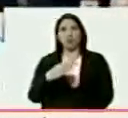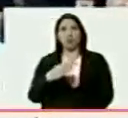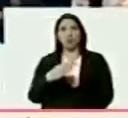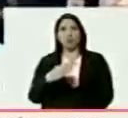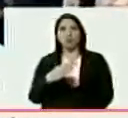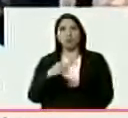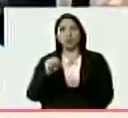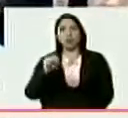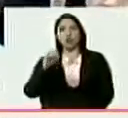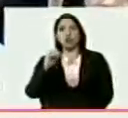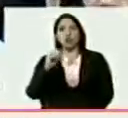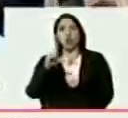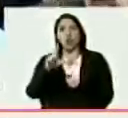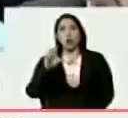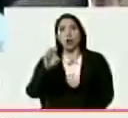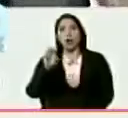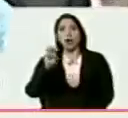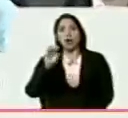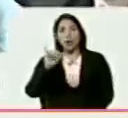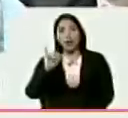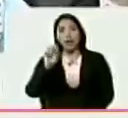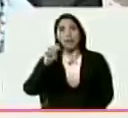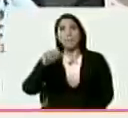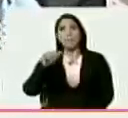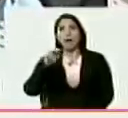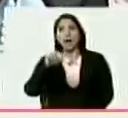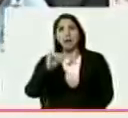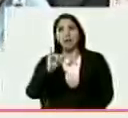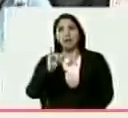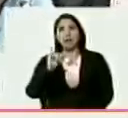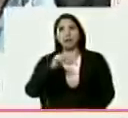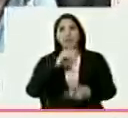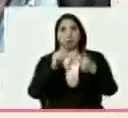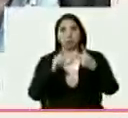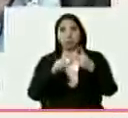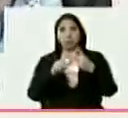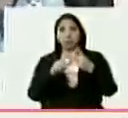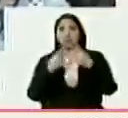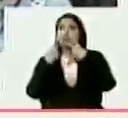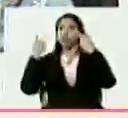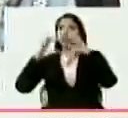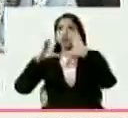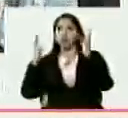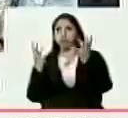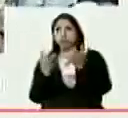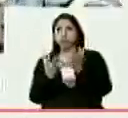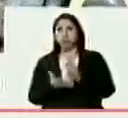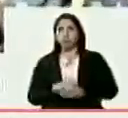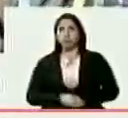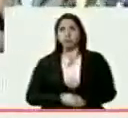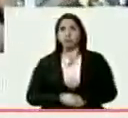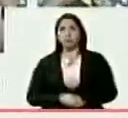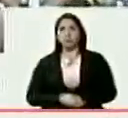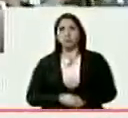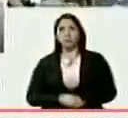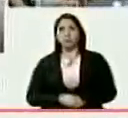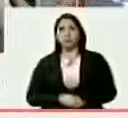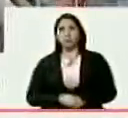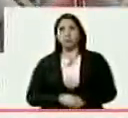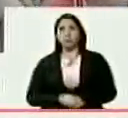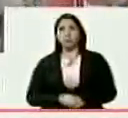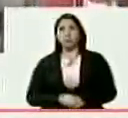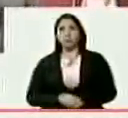Soleimani de Irán, el Mohandes de Irak, para decir al mundo, esto tipo